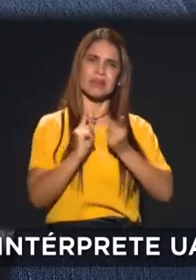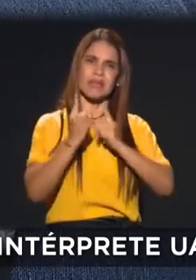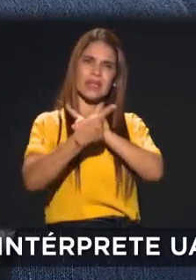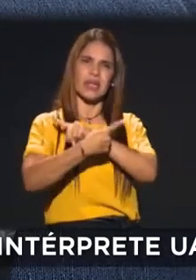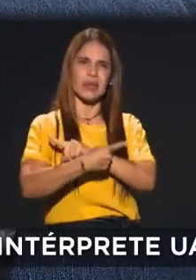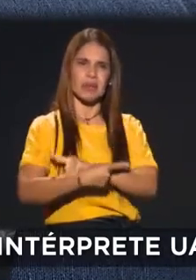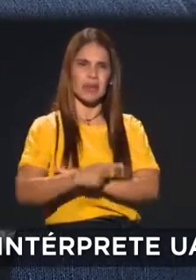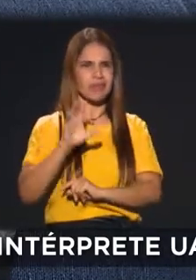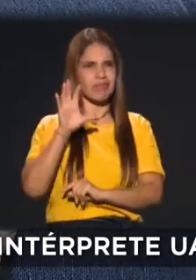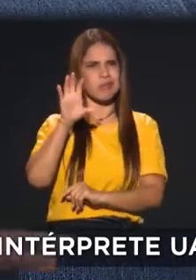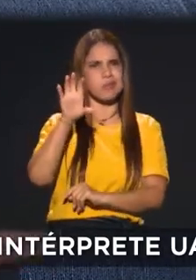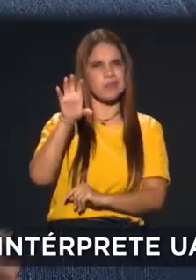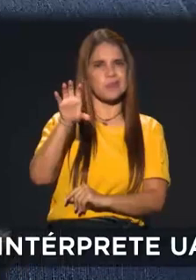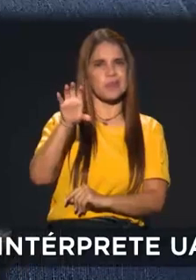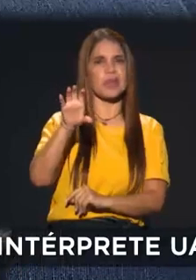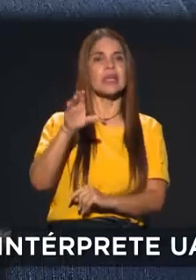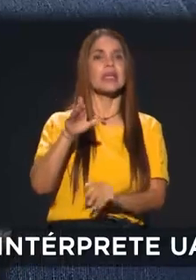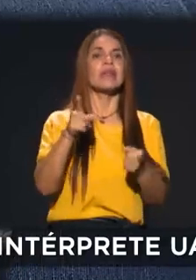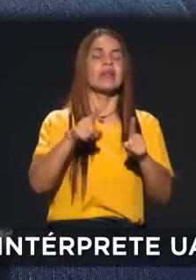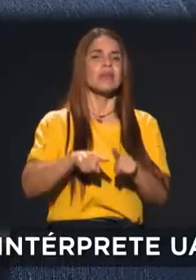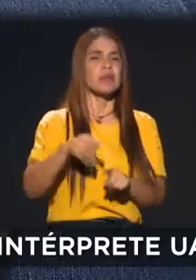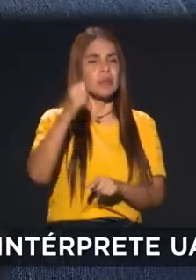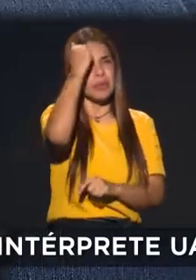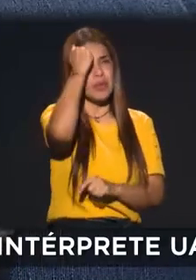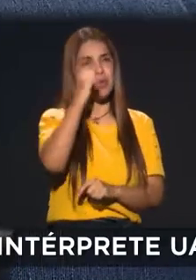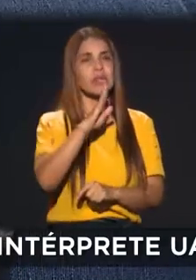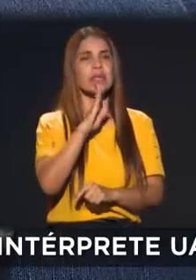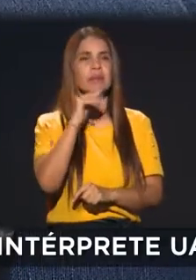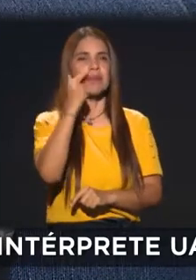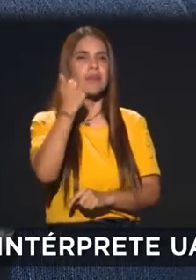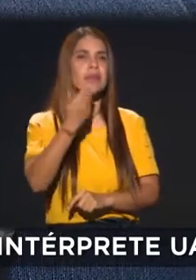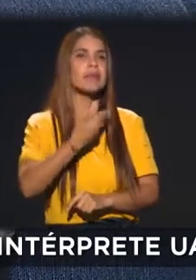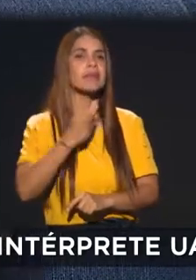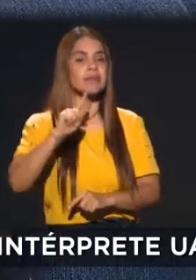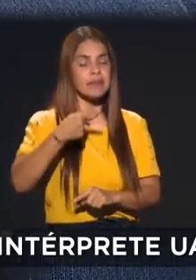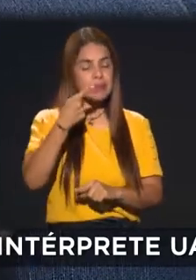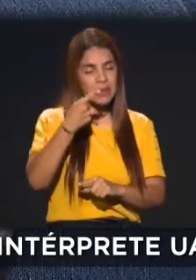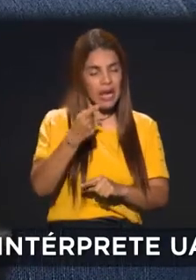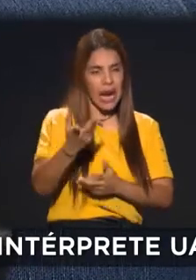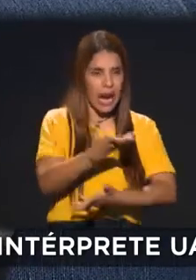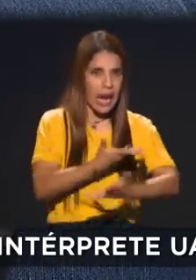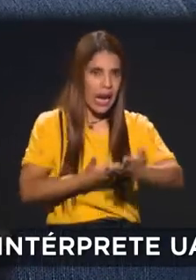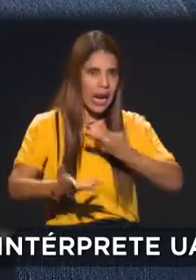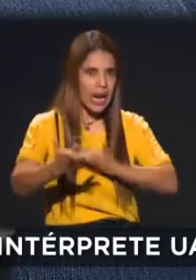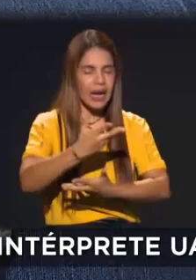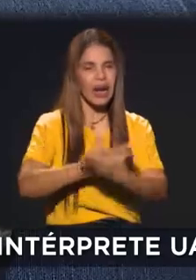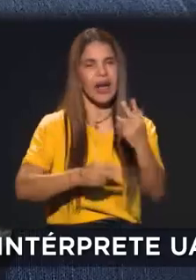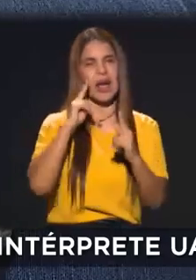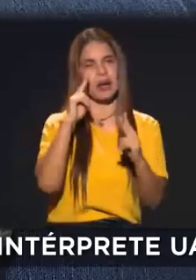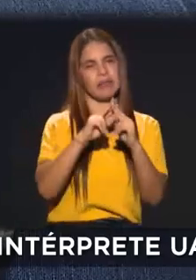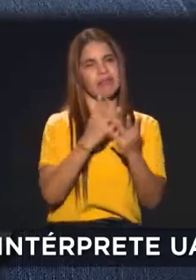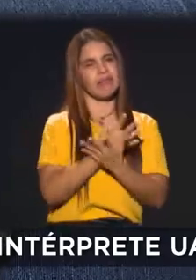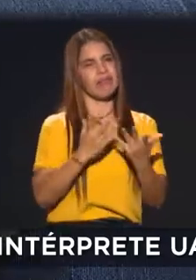los profesores más importantes también vienen siendo los padres de familia, porque es el primer espacio donde uno empieza a interactuar con el mundo, a conocer la